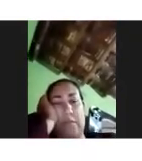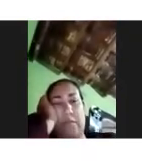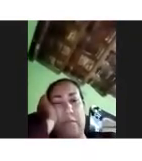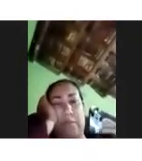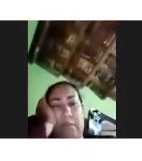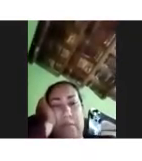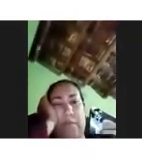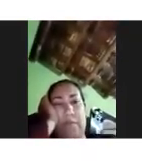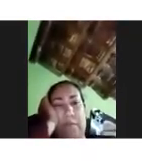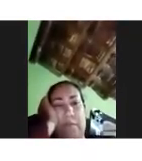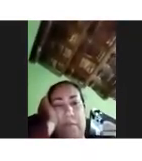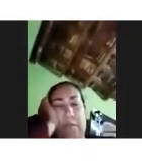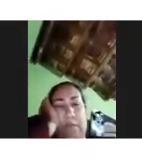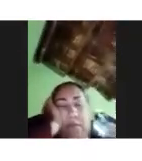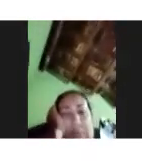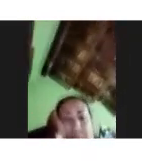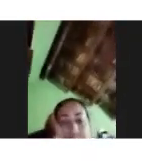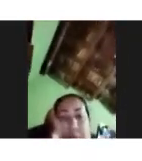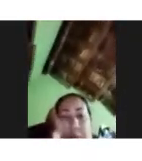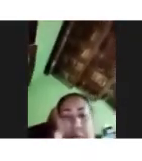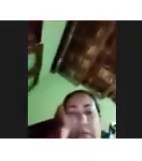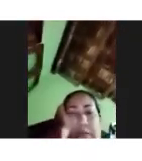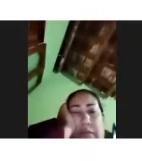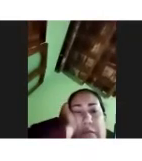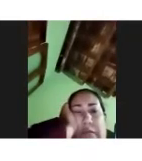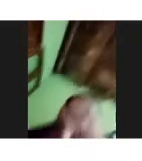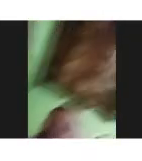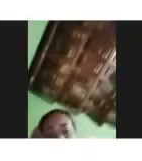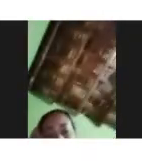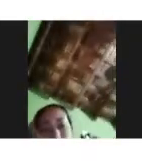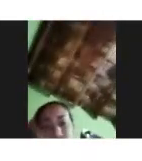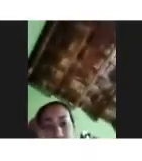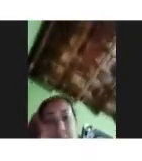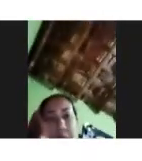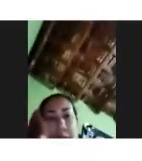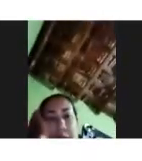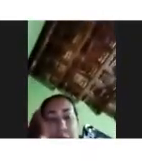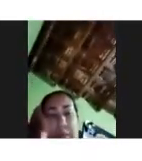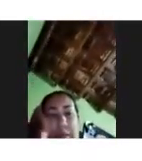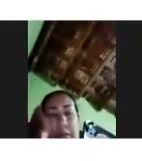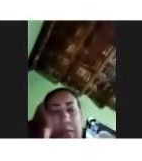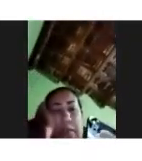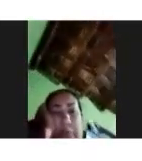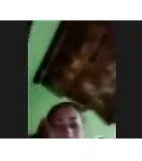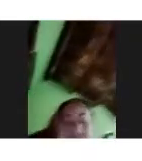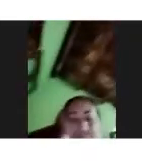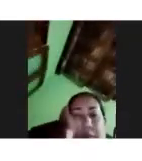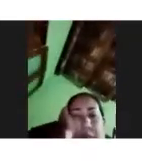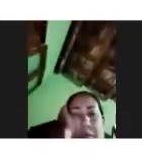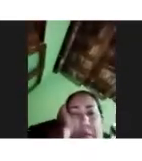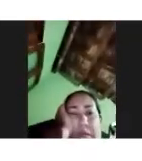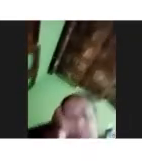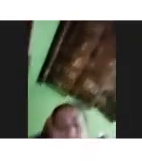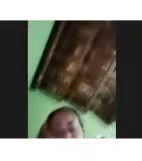la felicidad. También podemos ayudarle con dopamina. Dopamina es el neurotransmisor del placer. Digamos que hace que nosotros